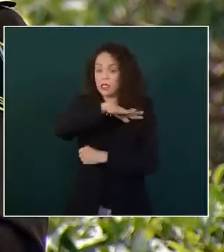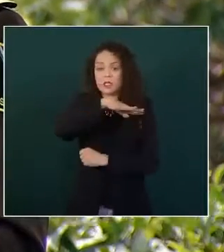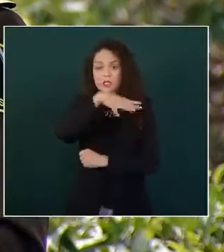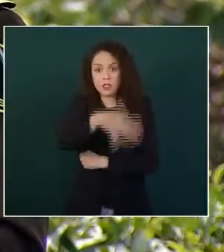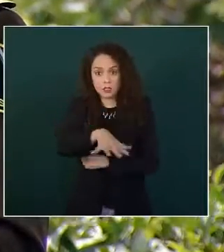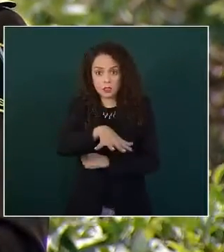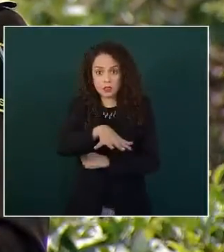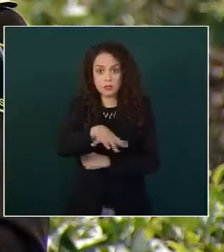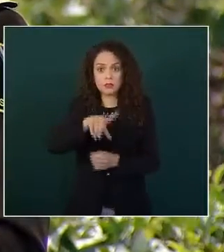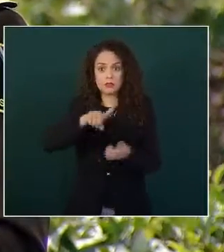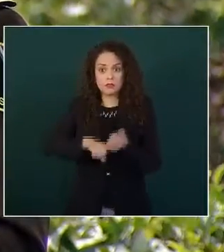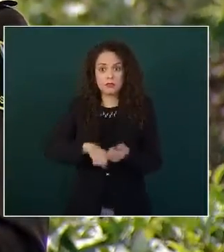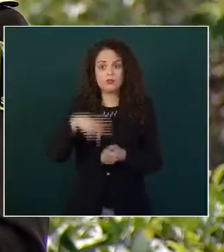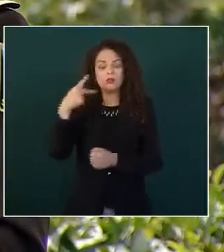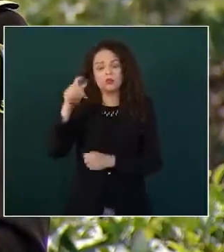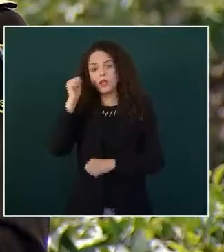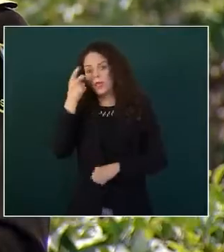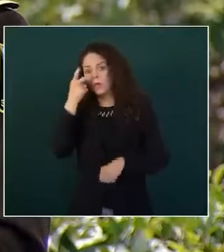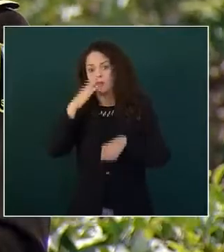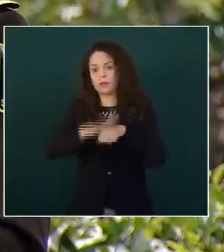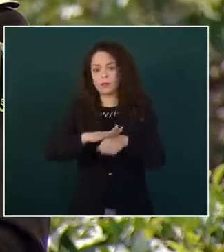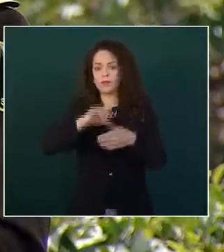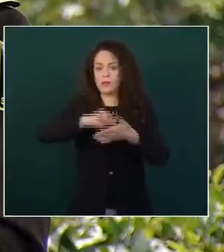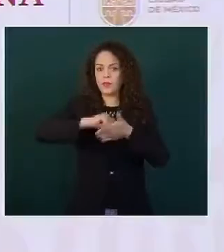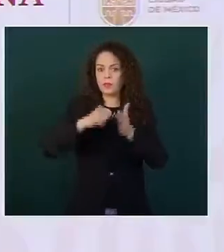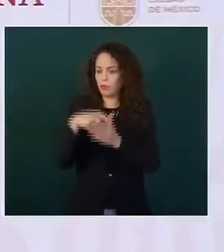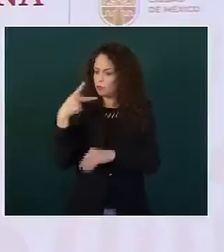la estructura técnica y administrativa del Ejército,